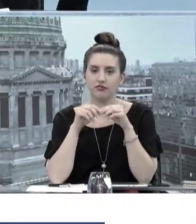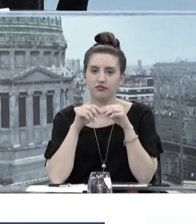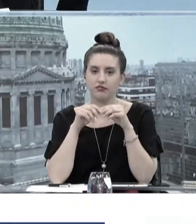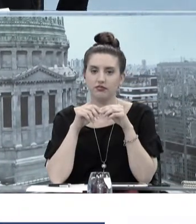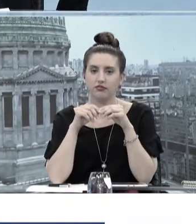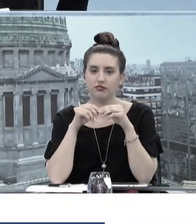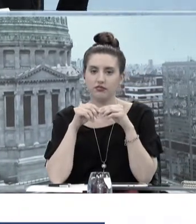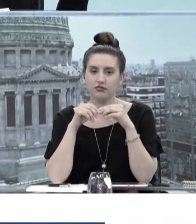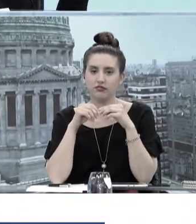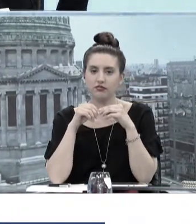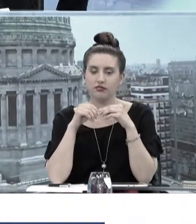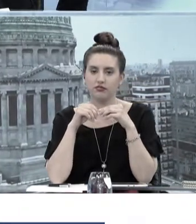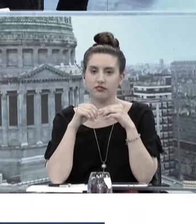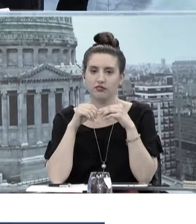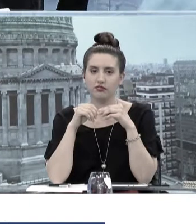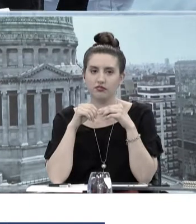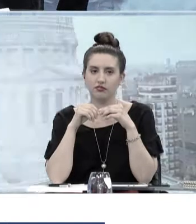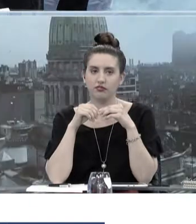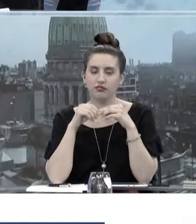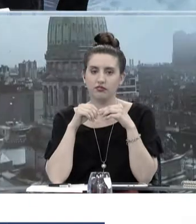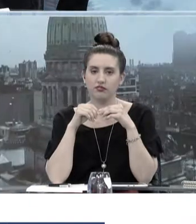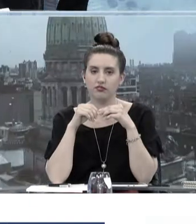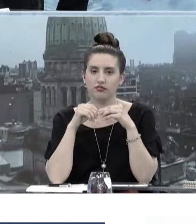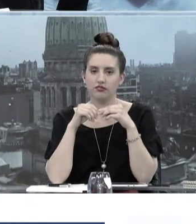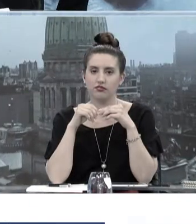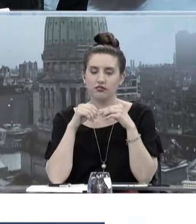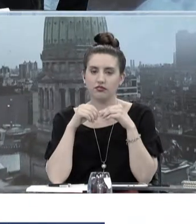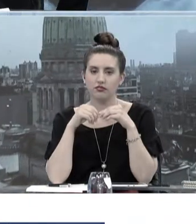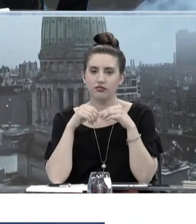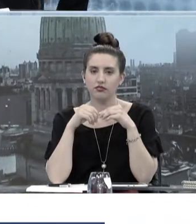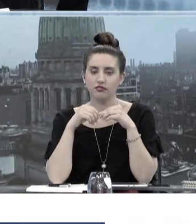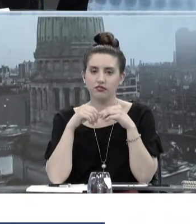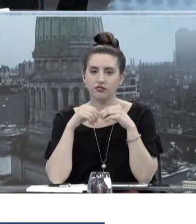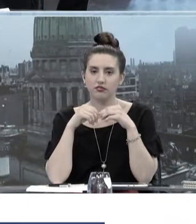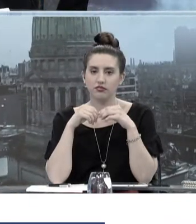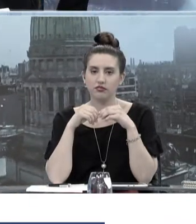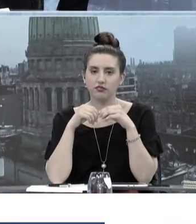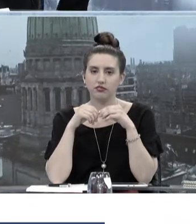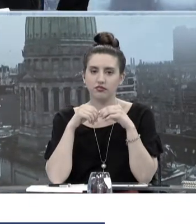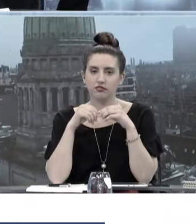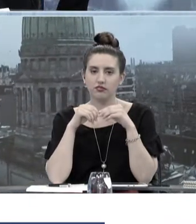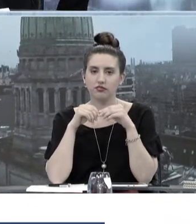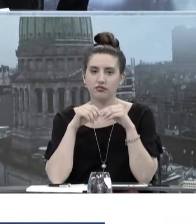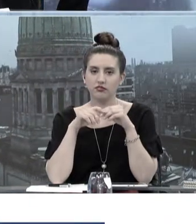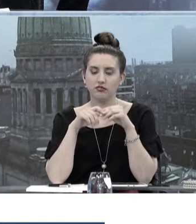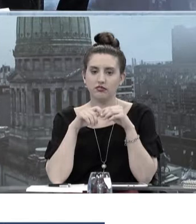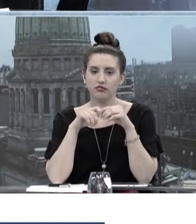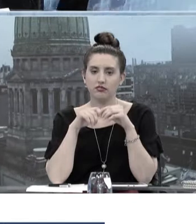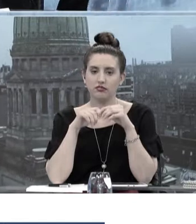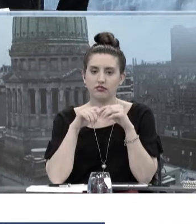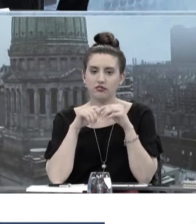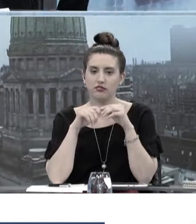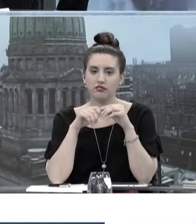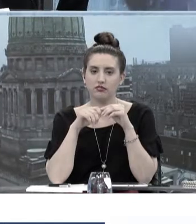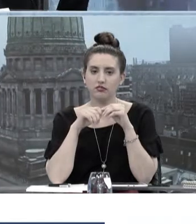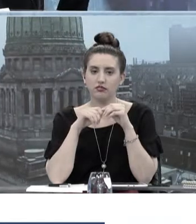2%, se queda con 196 millones, no va a pasar a ser un indigente o